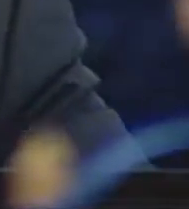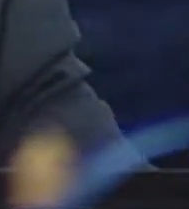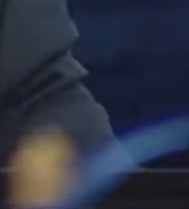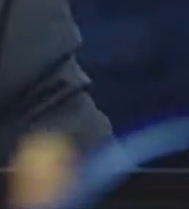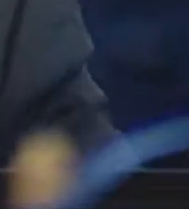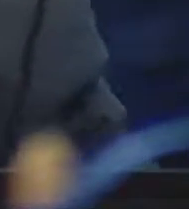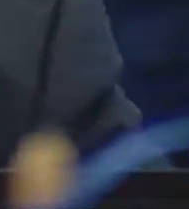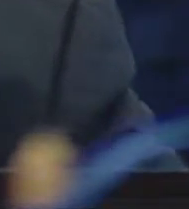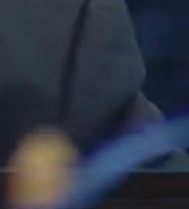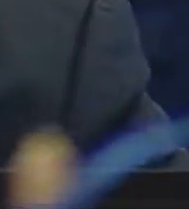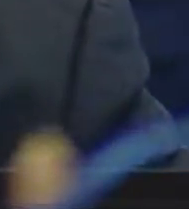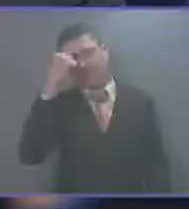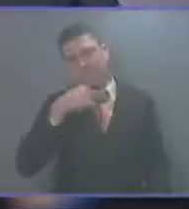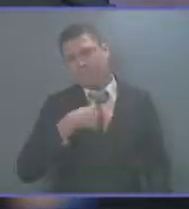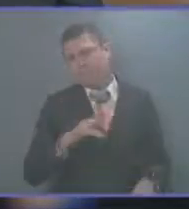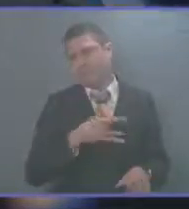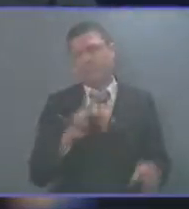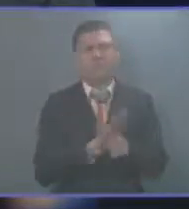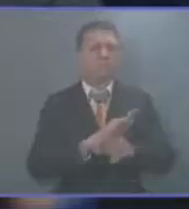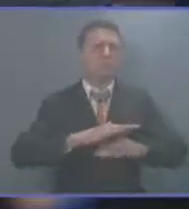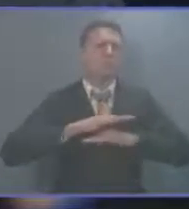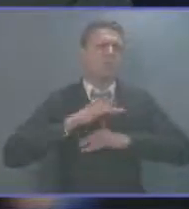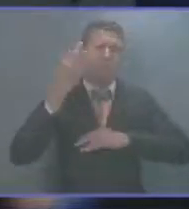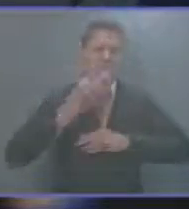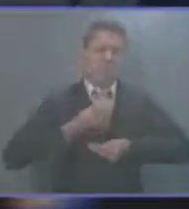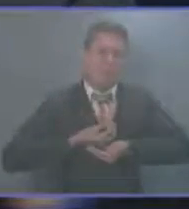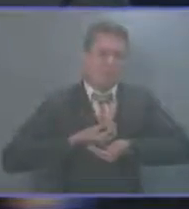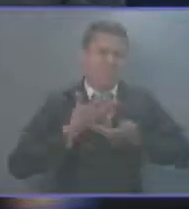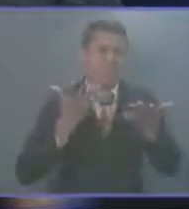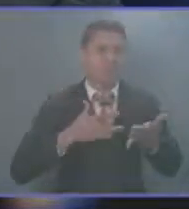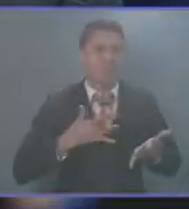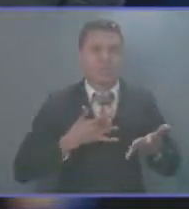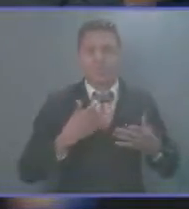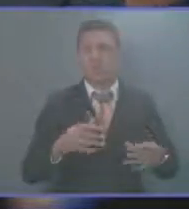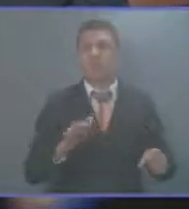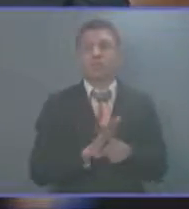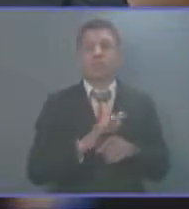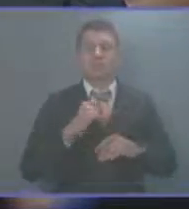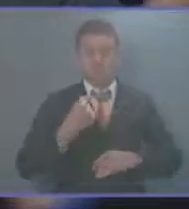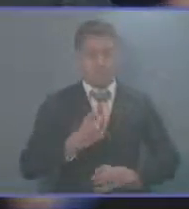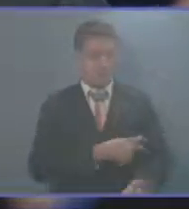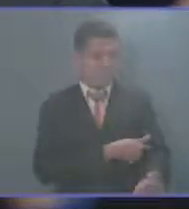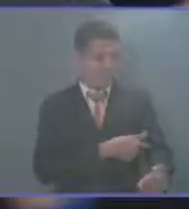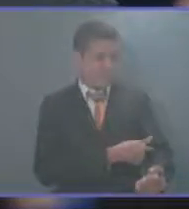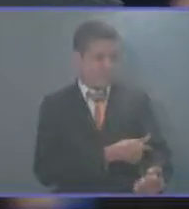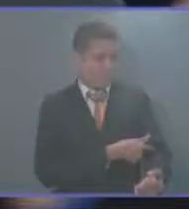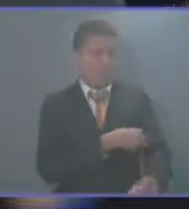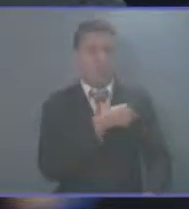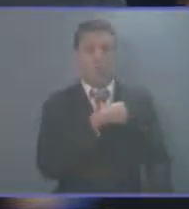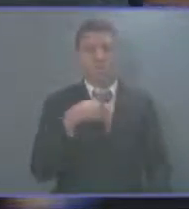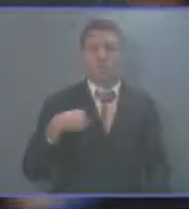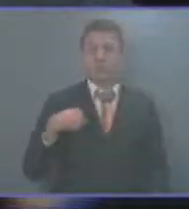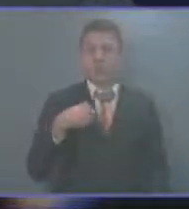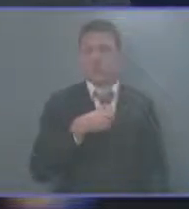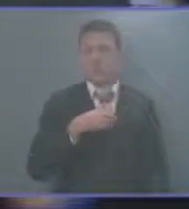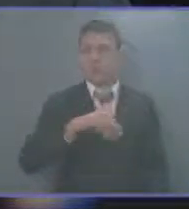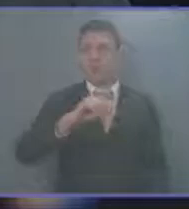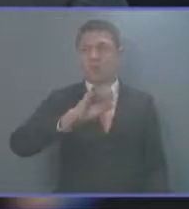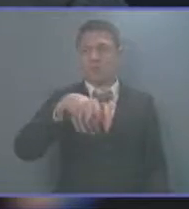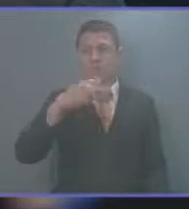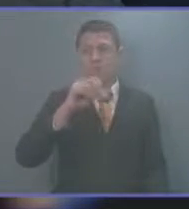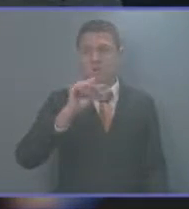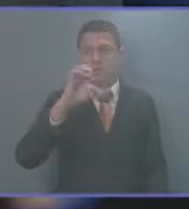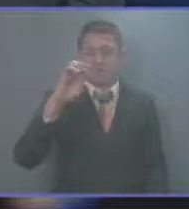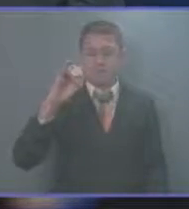salvadoreños. A mí me satisface mucho y tengo que mencionarlo. Me satisface mucho que para el Hospital Nacional Dr. José Luis Saca en Iloasco